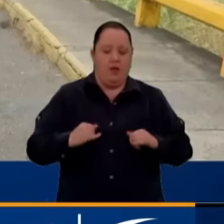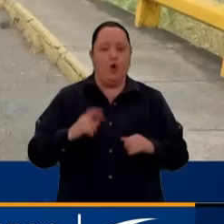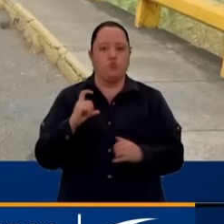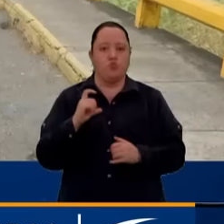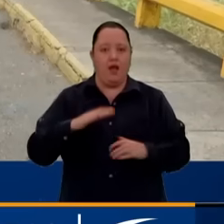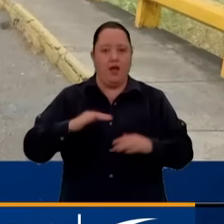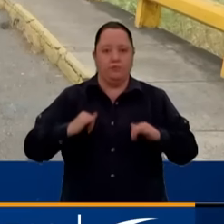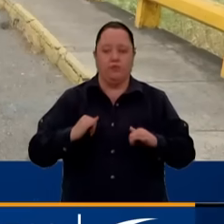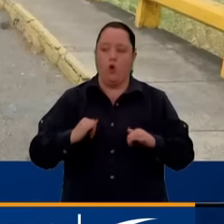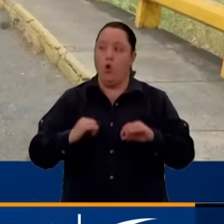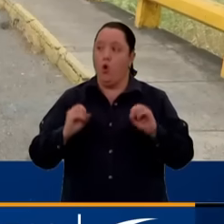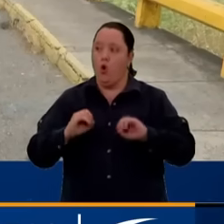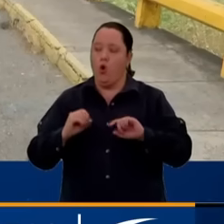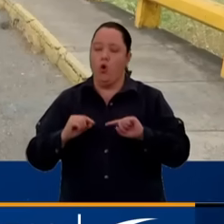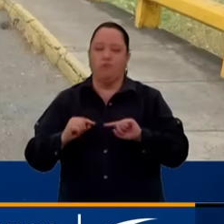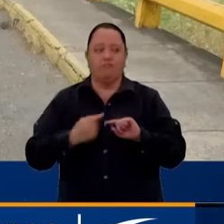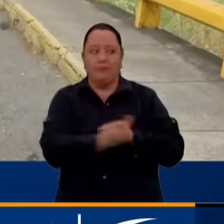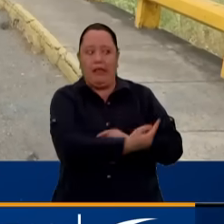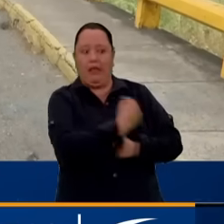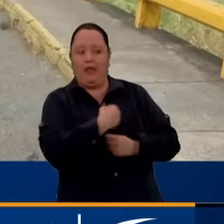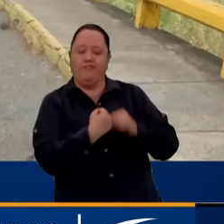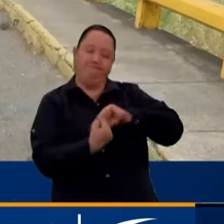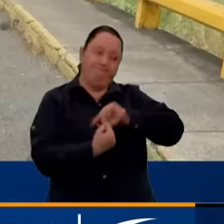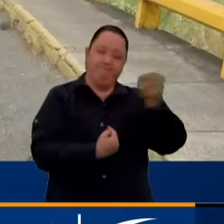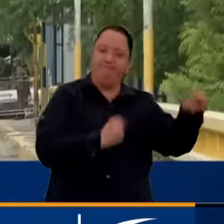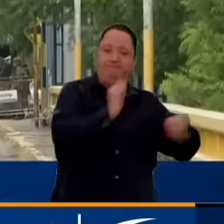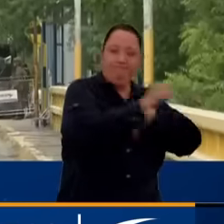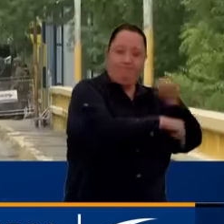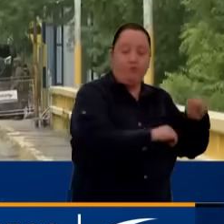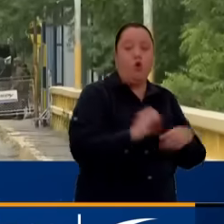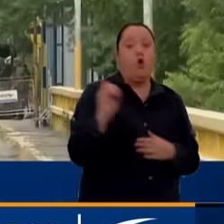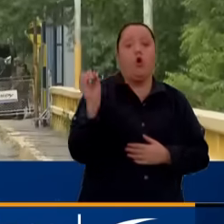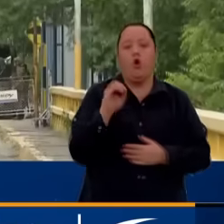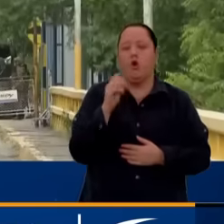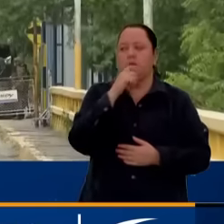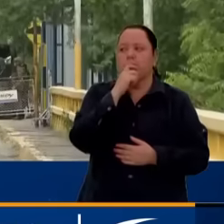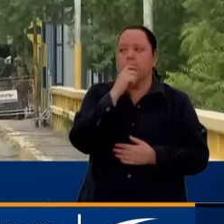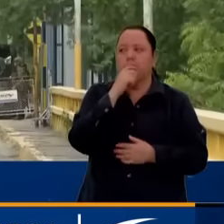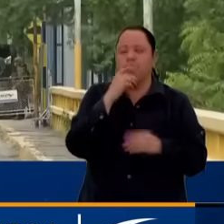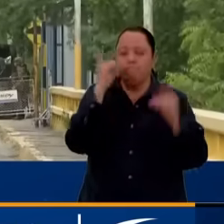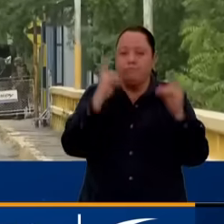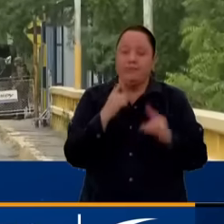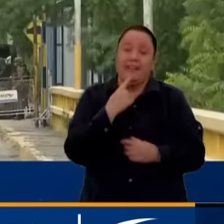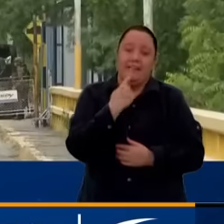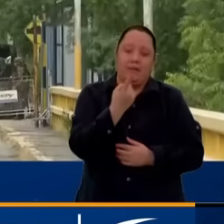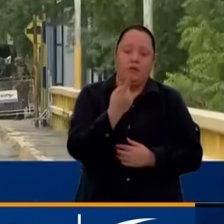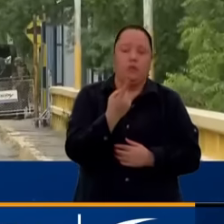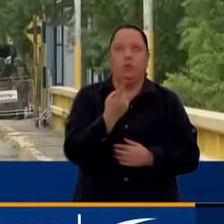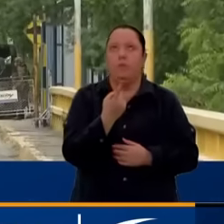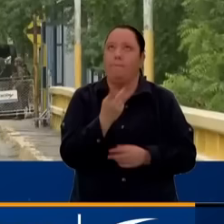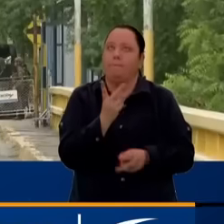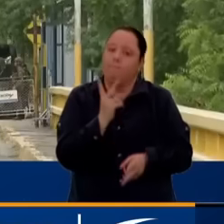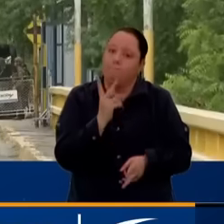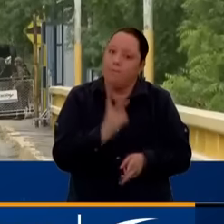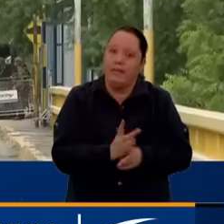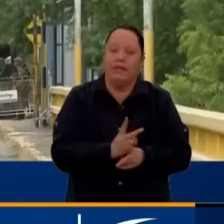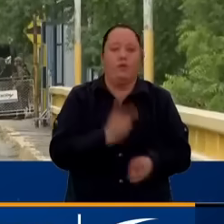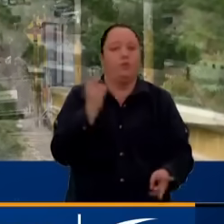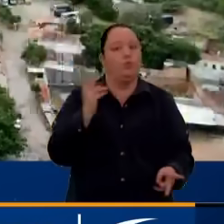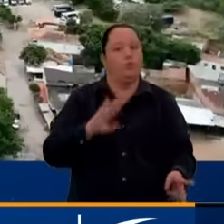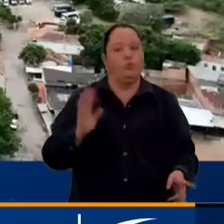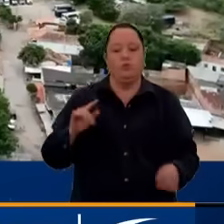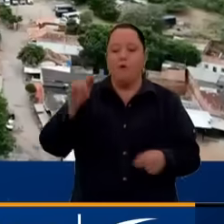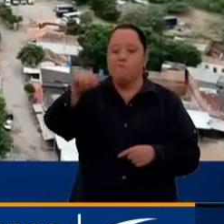o regresar a las ciudades de donde venían o tomar esta decisión que, reiteramos, es de gran riesgo, cruzar